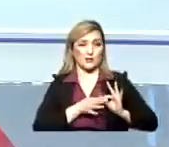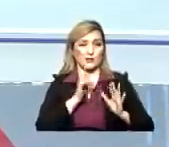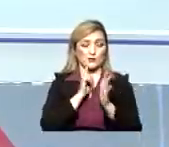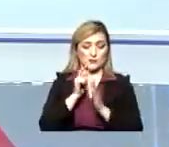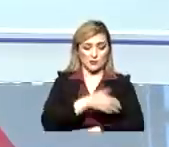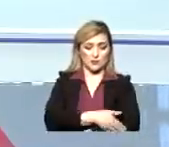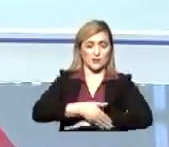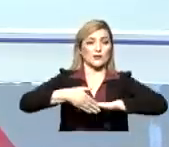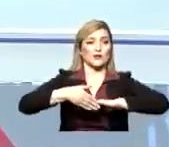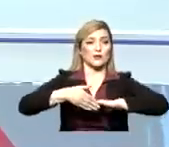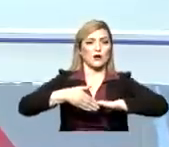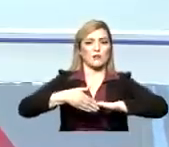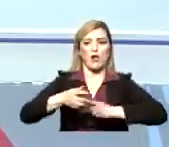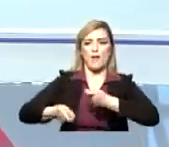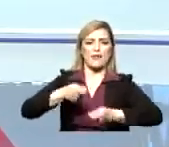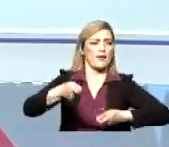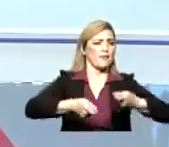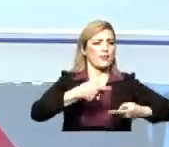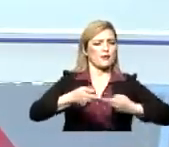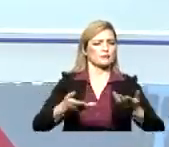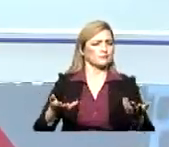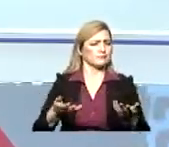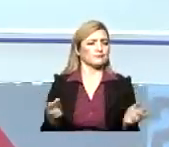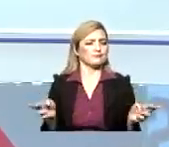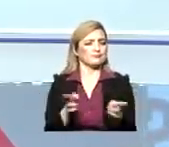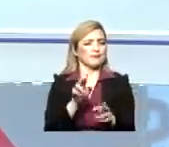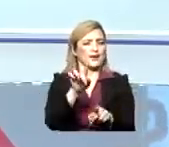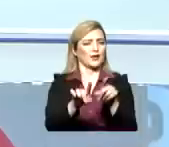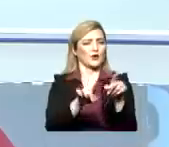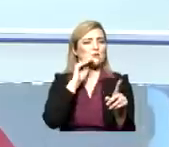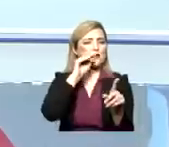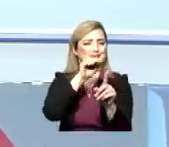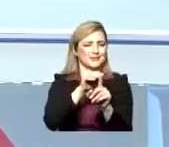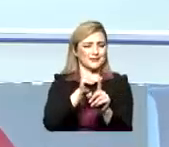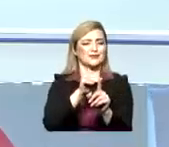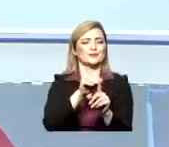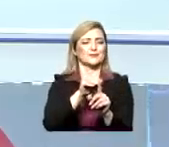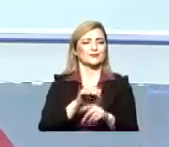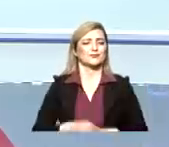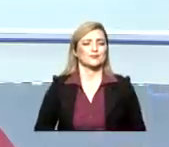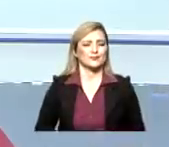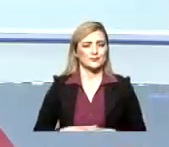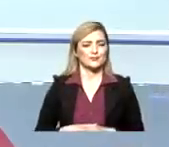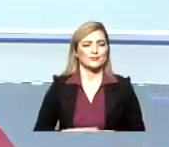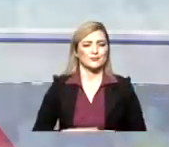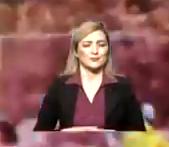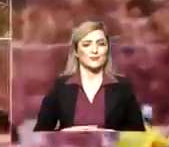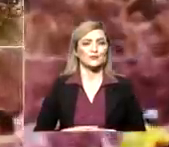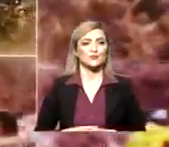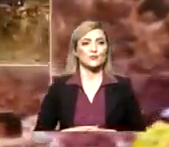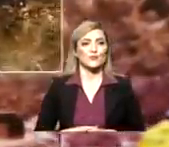se convierten en una feria ambulante. A continuación les presentamos algunos de los mensajes que llegaron a nuestra redacción.